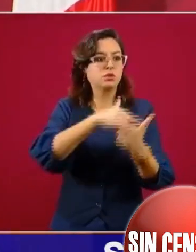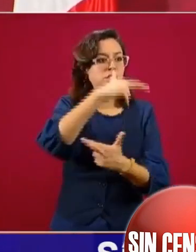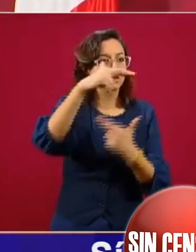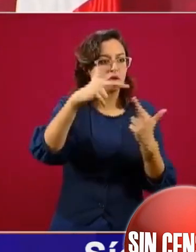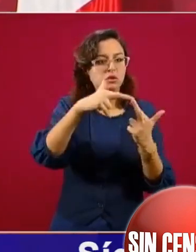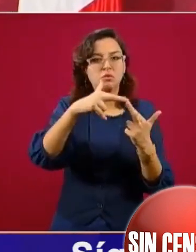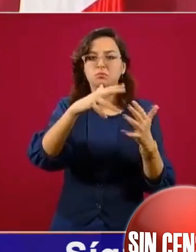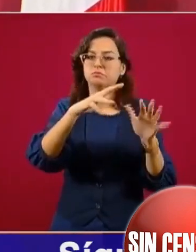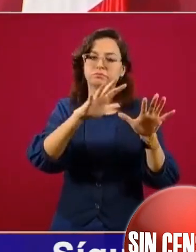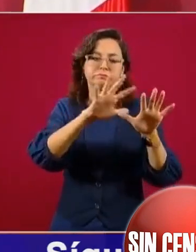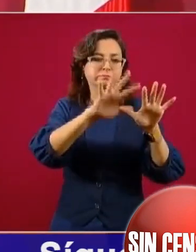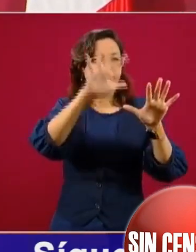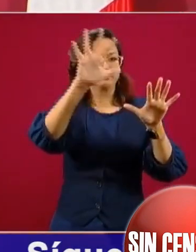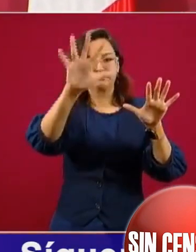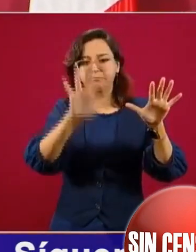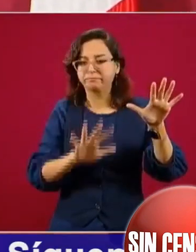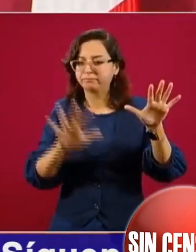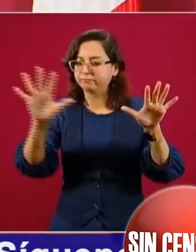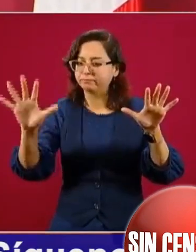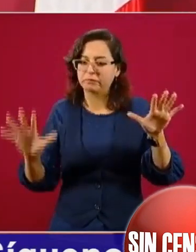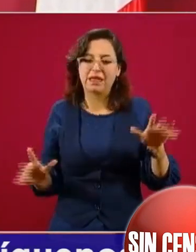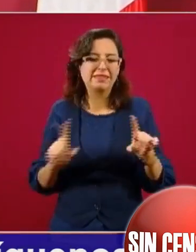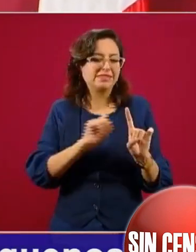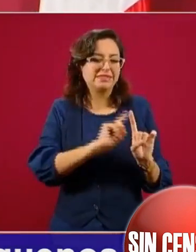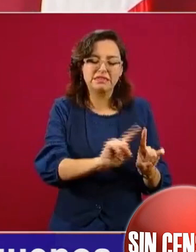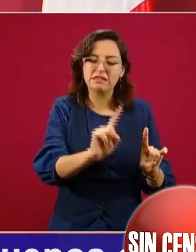regiones del país. Por eso